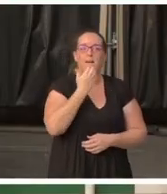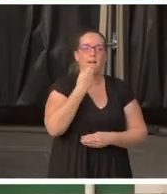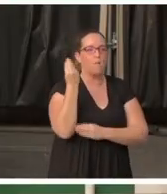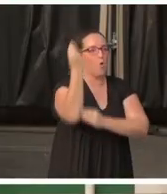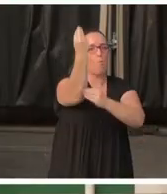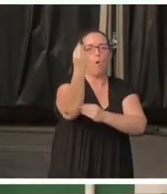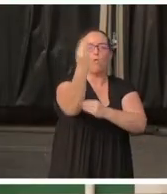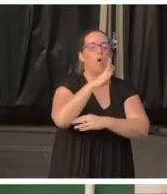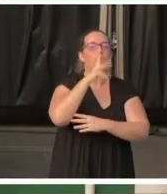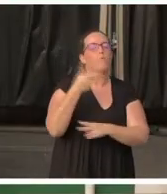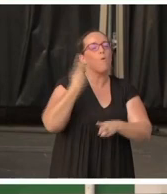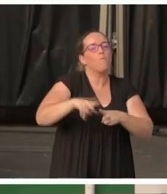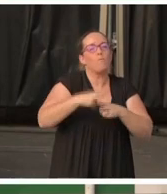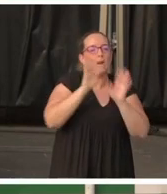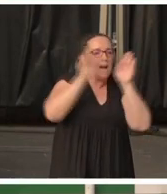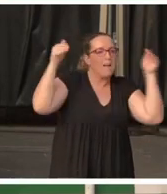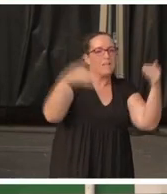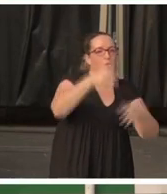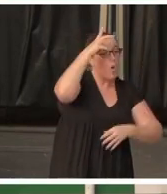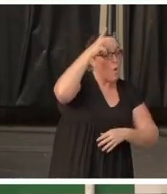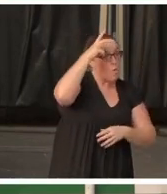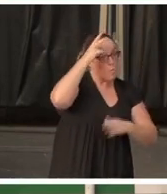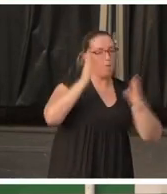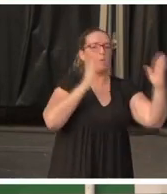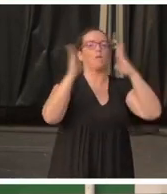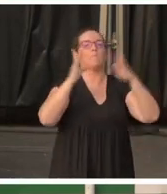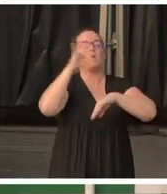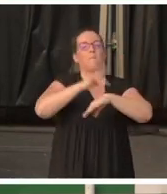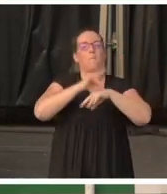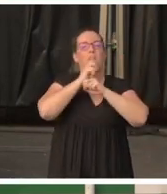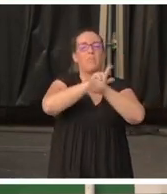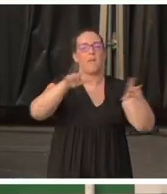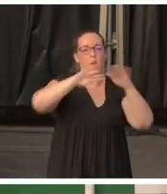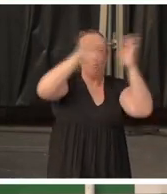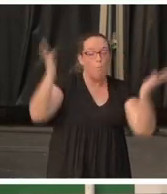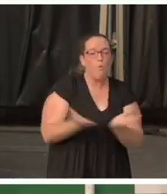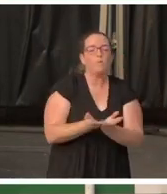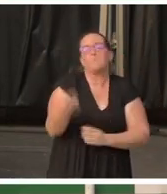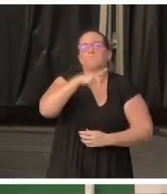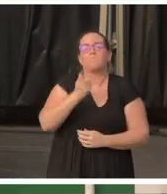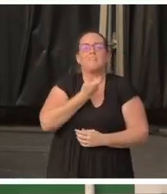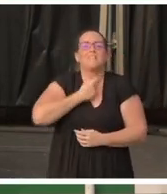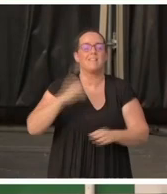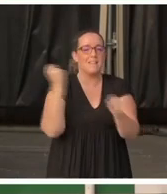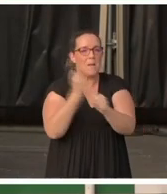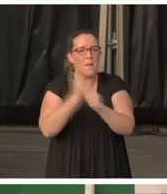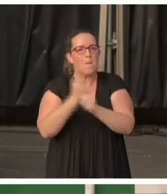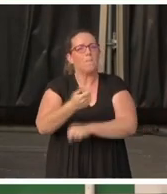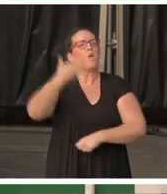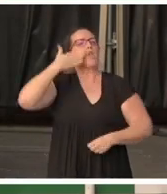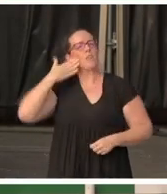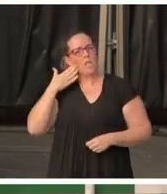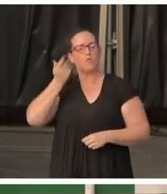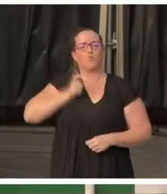de políticas de atención a su pueblo durante la pandemia mundial. Y hemos garantizado ese empleo digno,